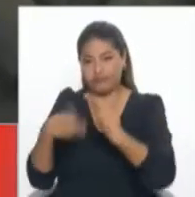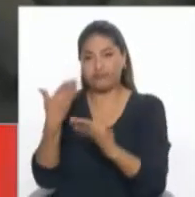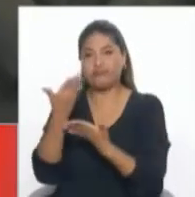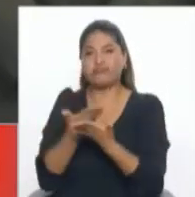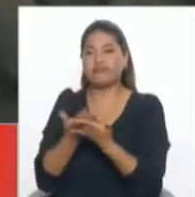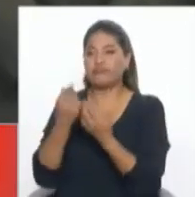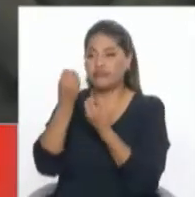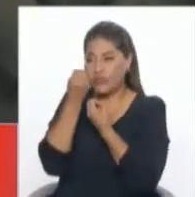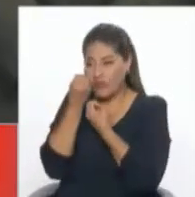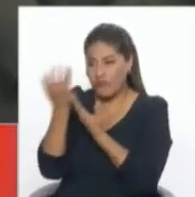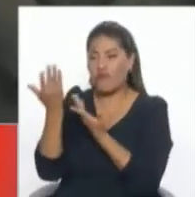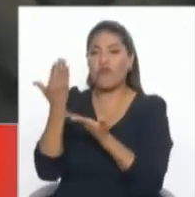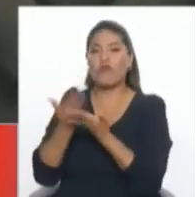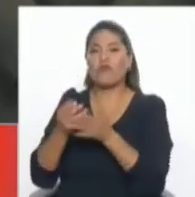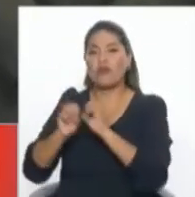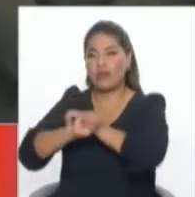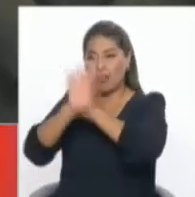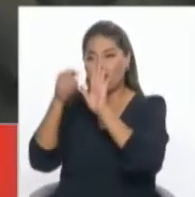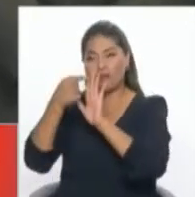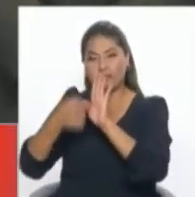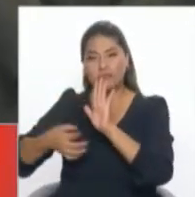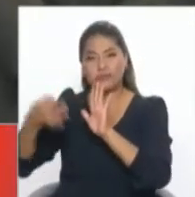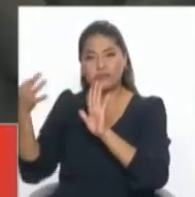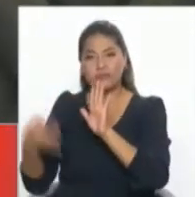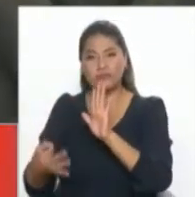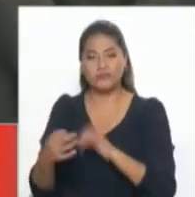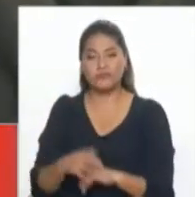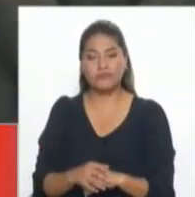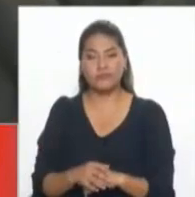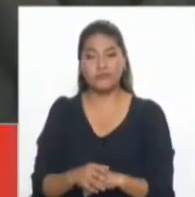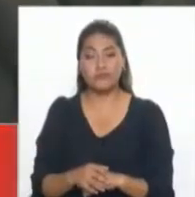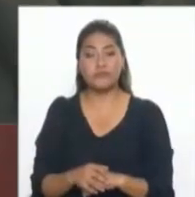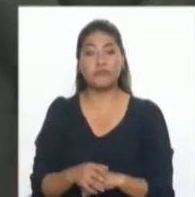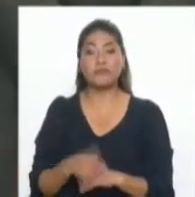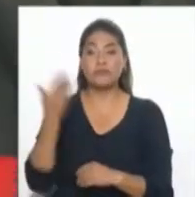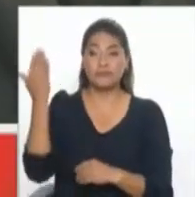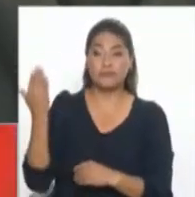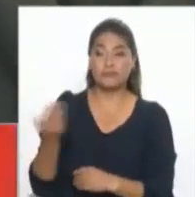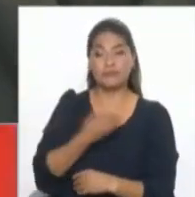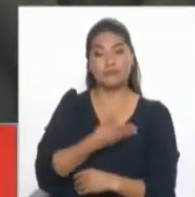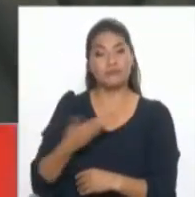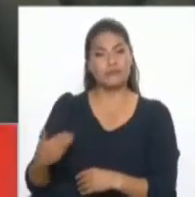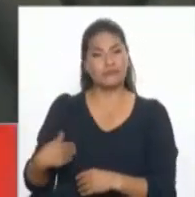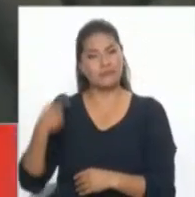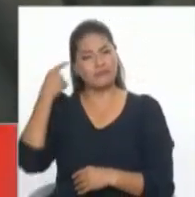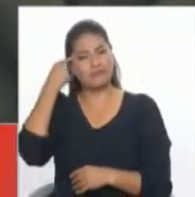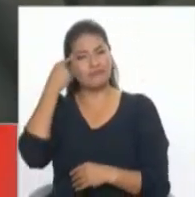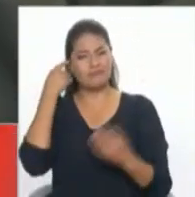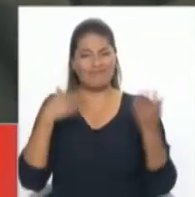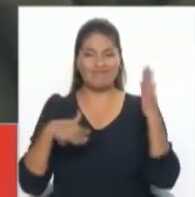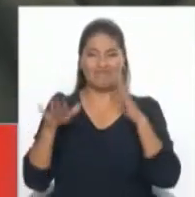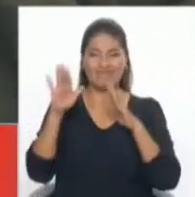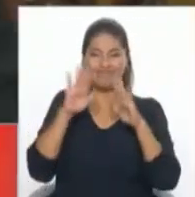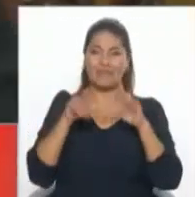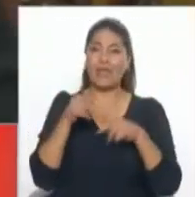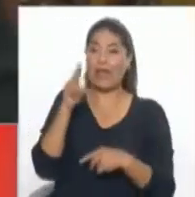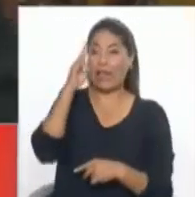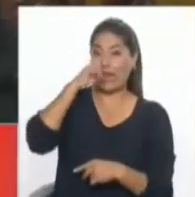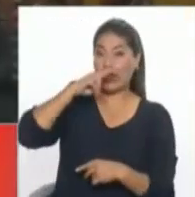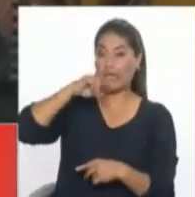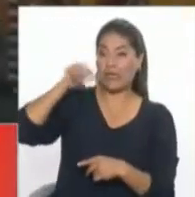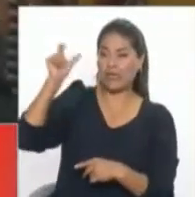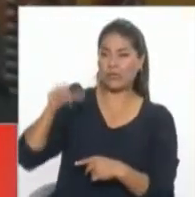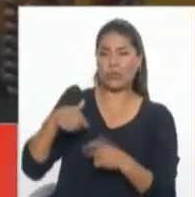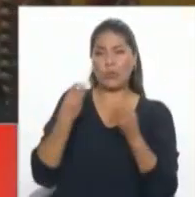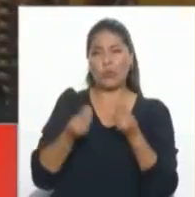manera clara y precisa. La mandataria expresó que le causa extrañeza que esta denuncia haya sido presentada luego